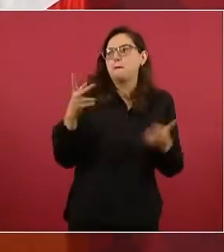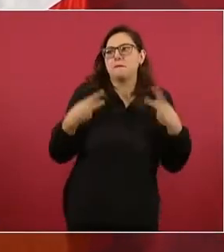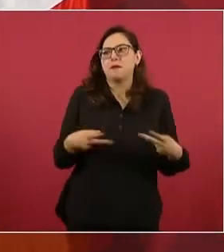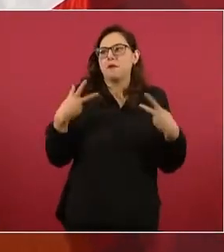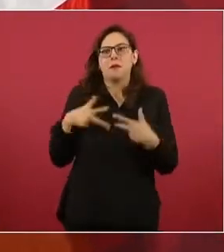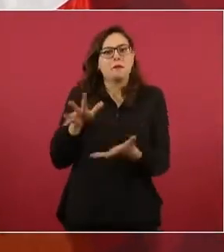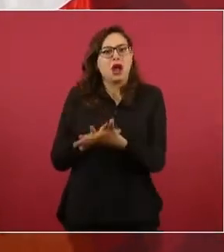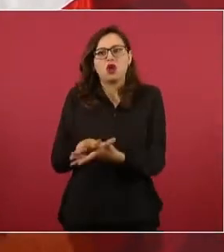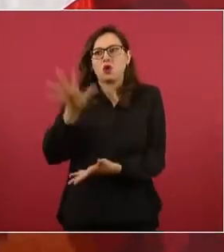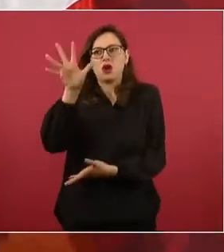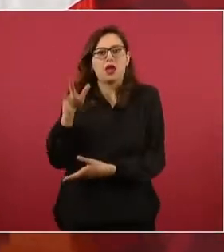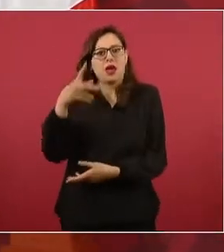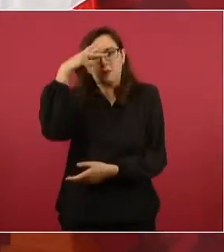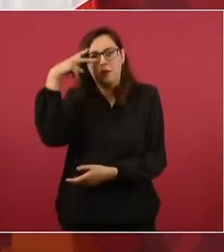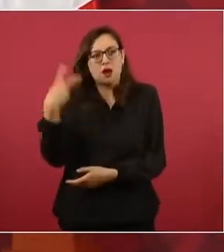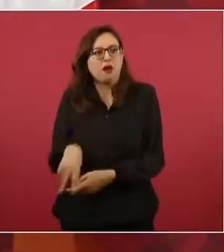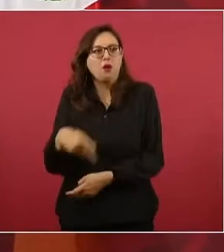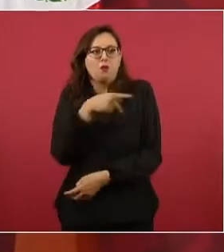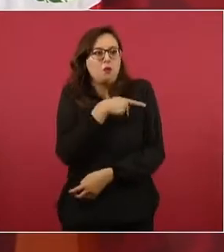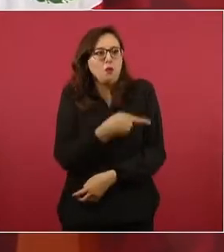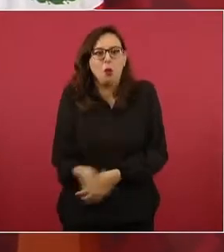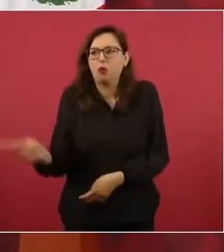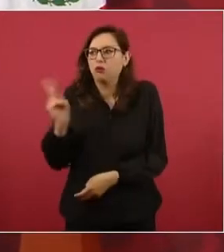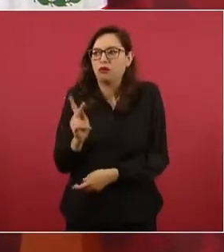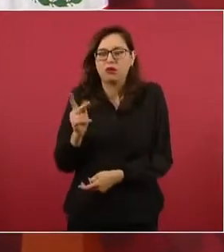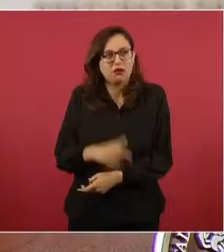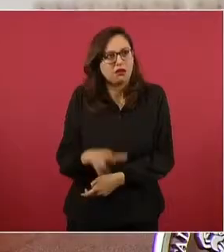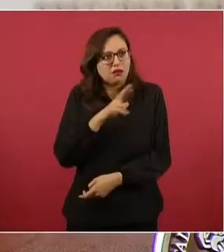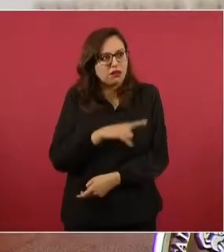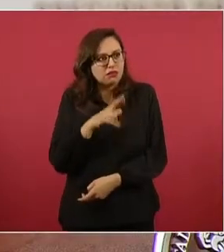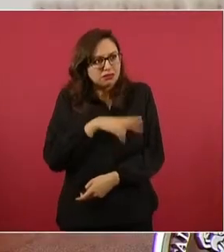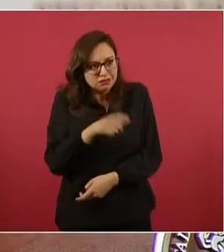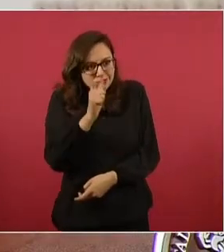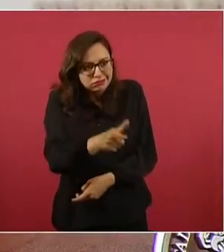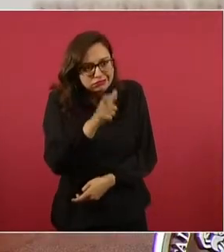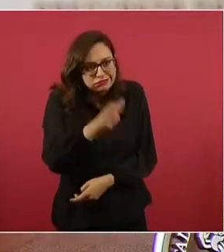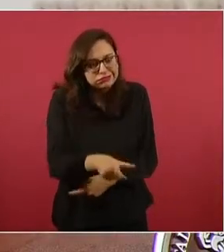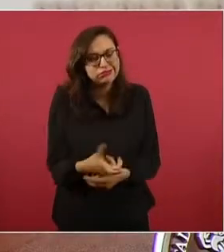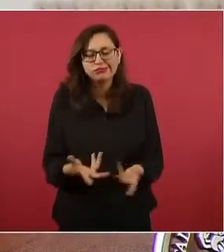suficientes para pagar